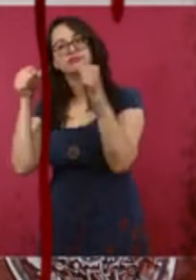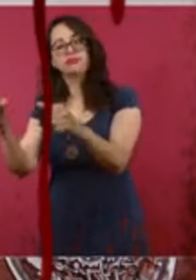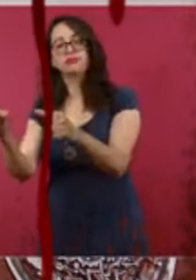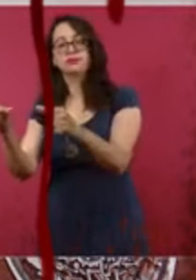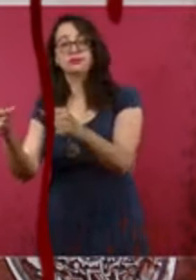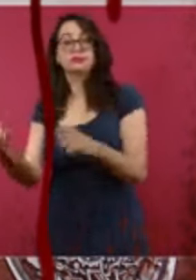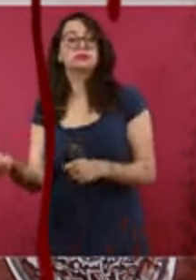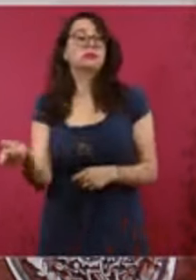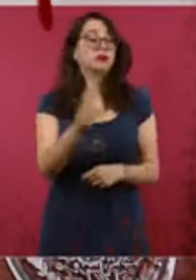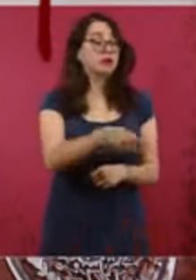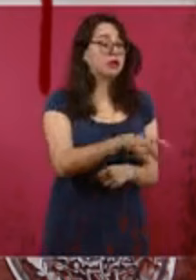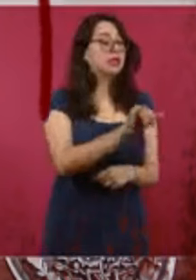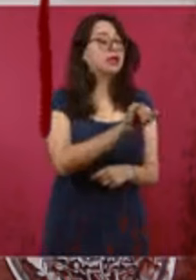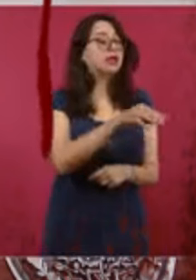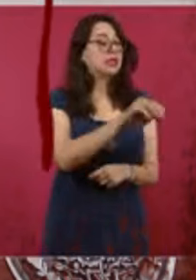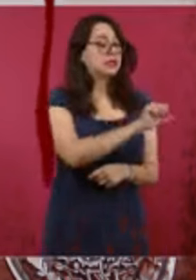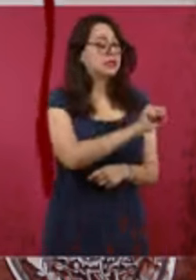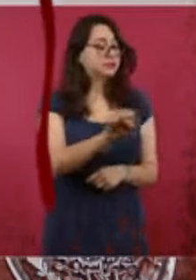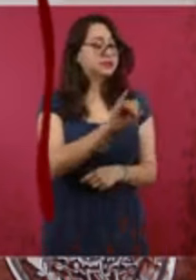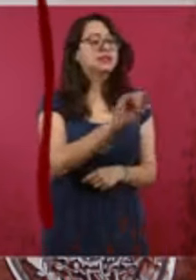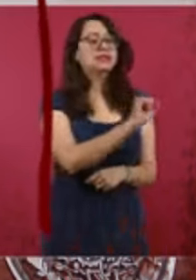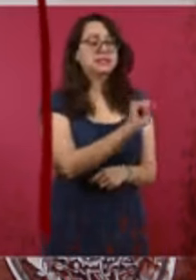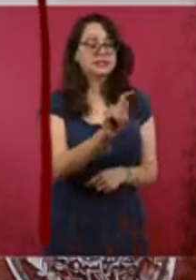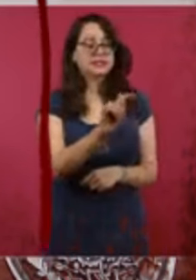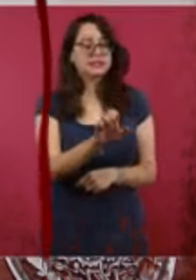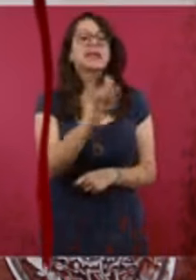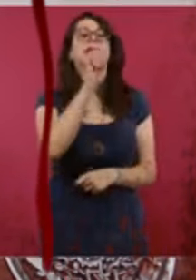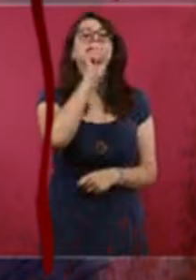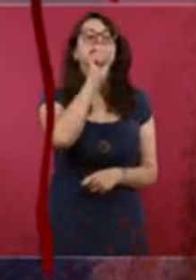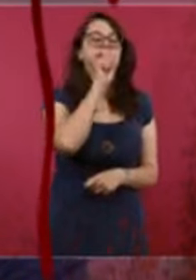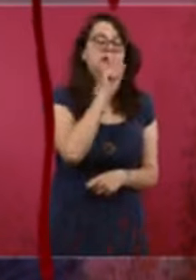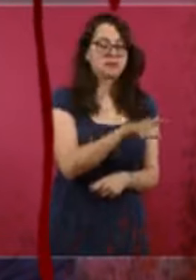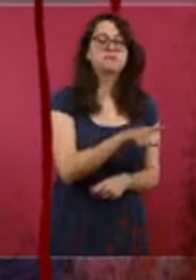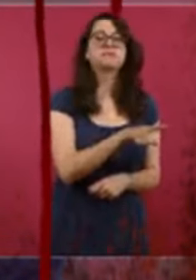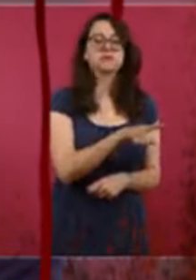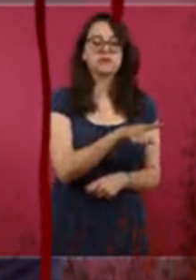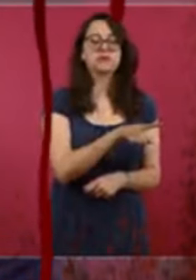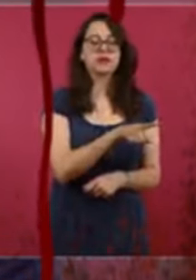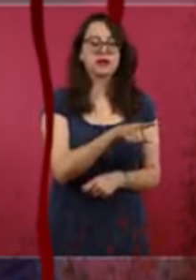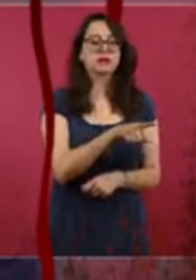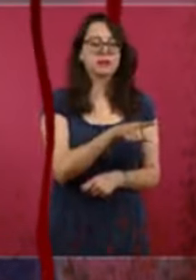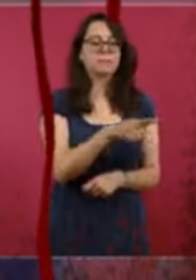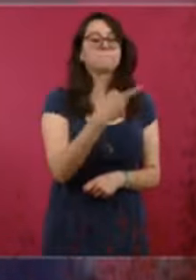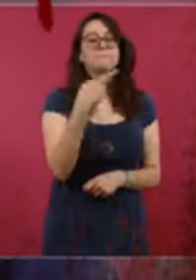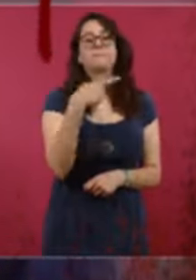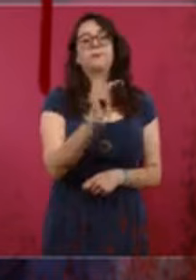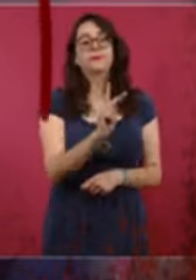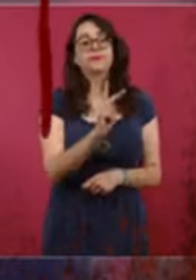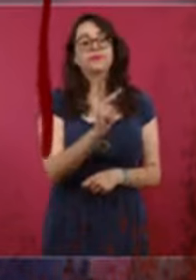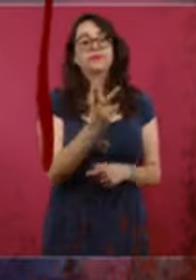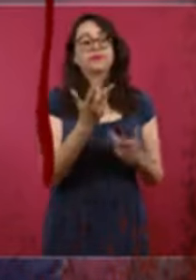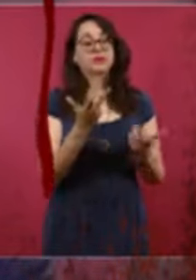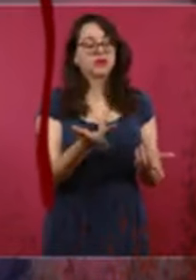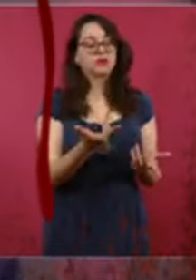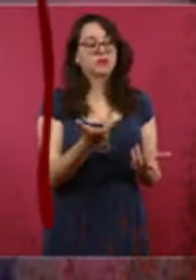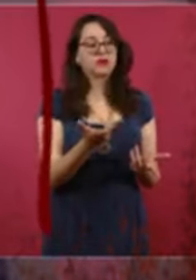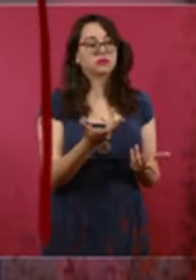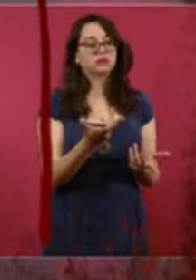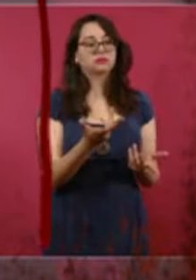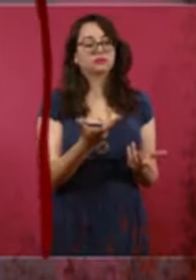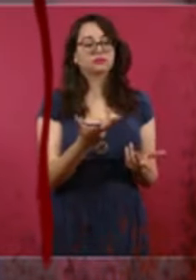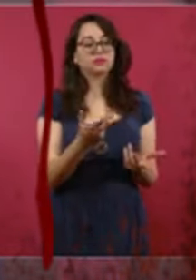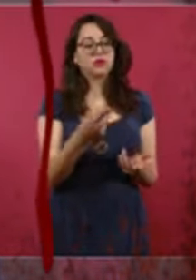los elementos para demostrar que esto ocurría. Pero no hay nadie en la cárcel y no va a haber nadie en la cárcel. Entonces todo